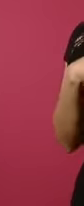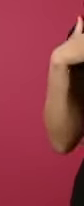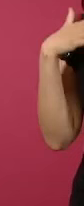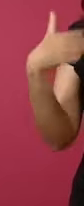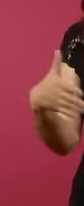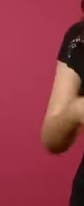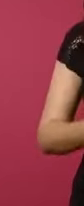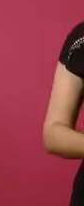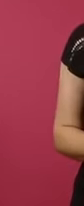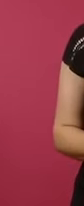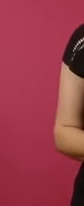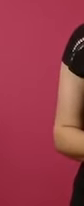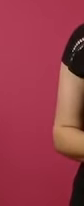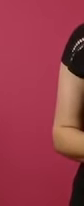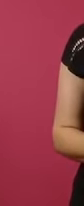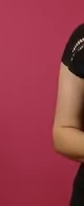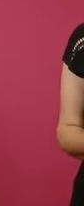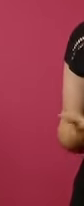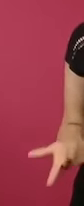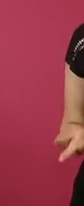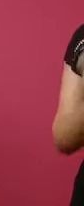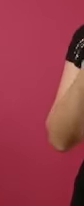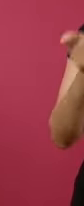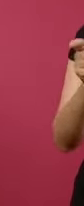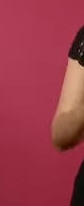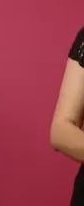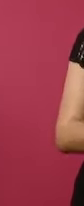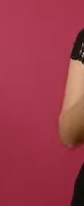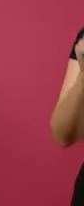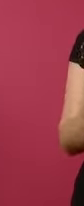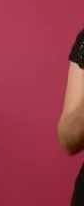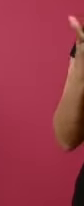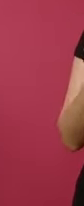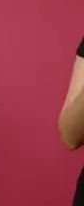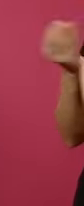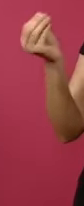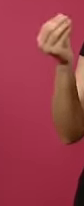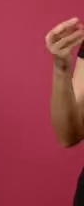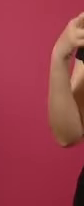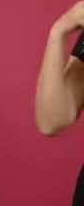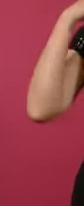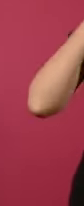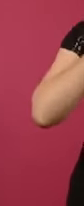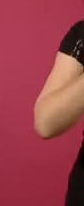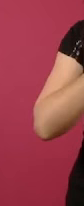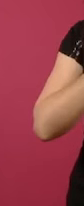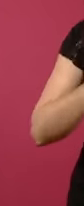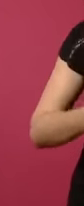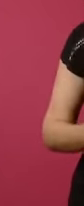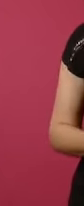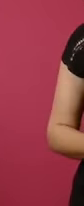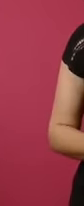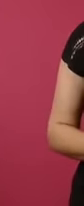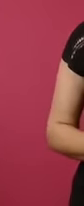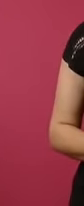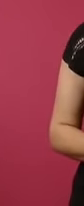No quiere decir que ya está resuelto el problema, que con eso ya se